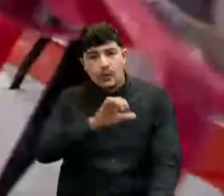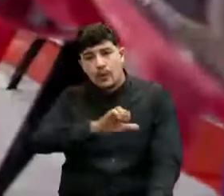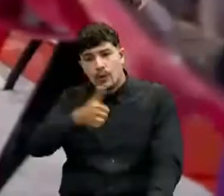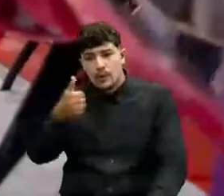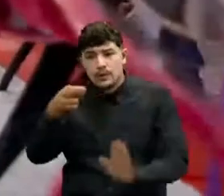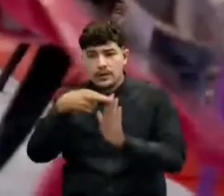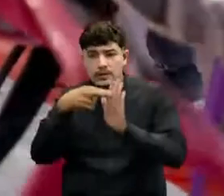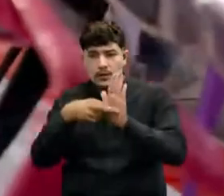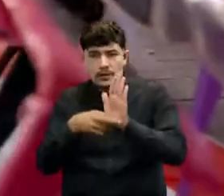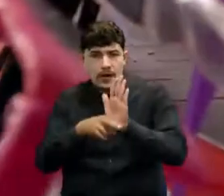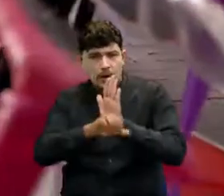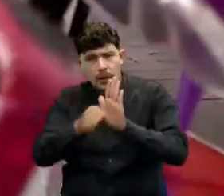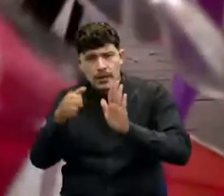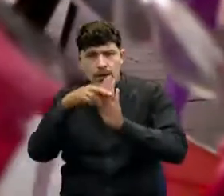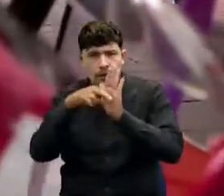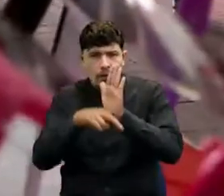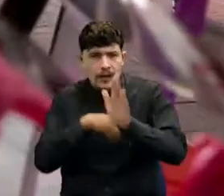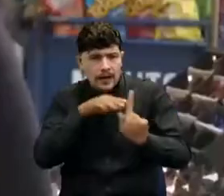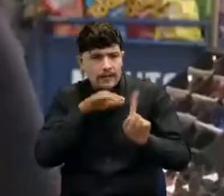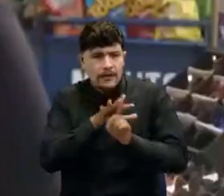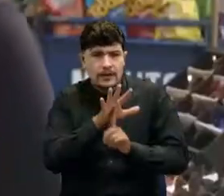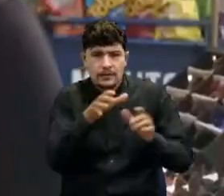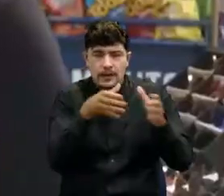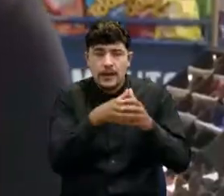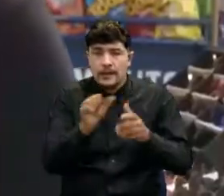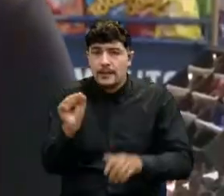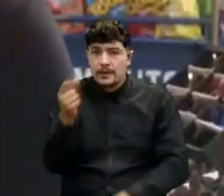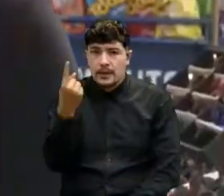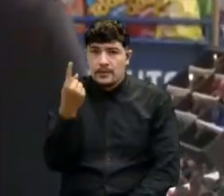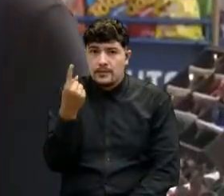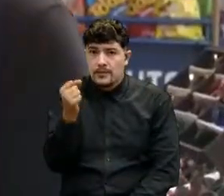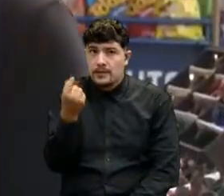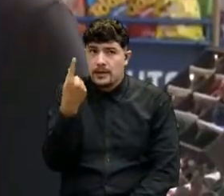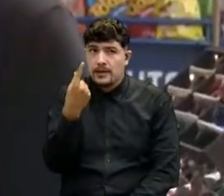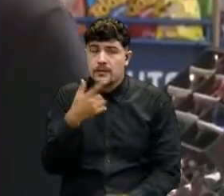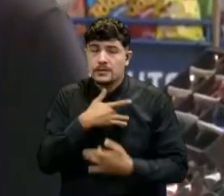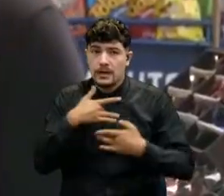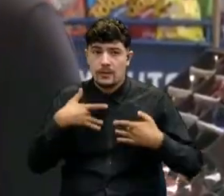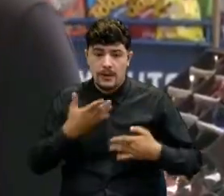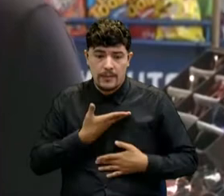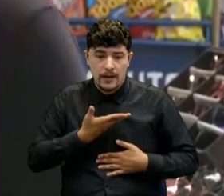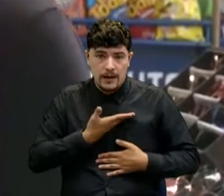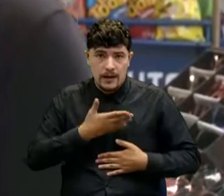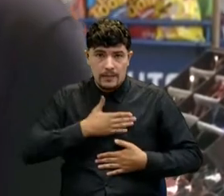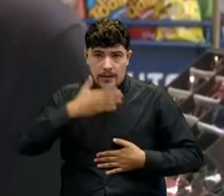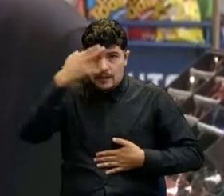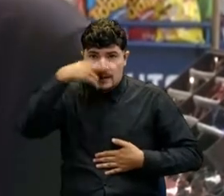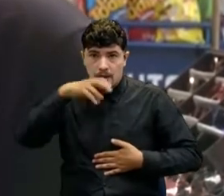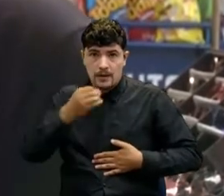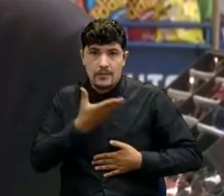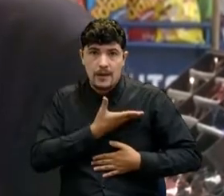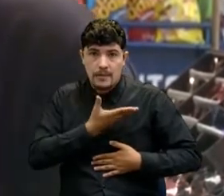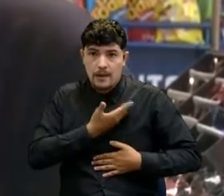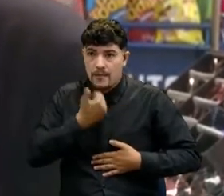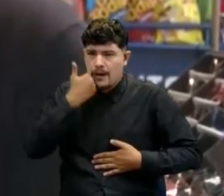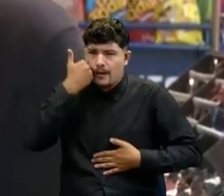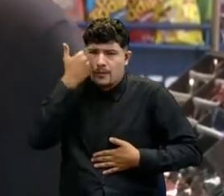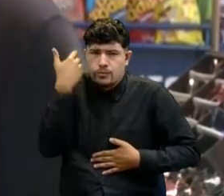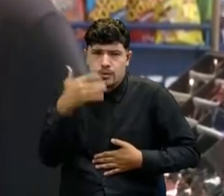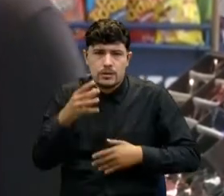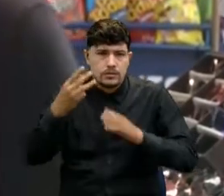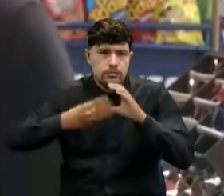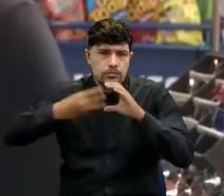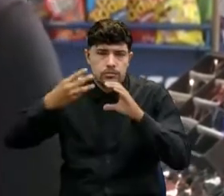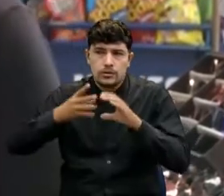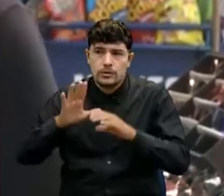medidas que nos afectarán a nuestro gremio. Primero está la salud de mi madre, de mis hijos, porque tengo una madre, mi madre es mayor de edad, es de la